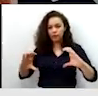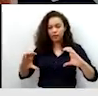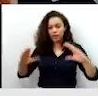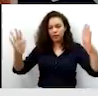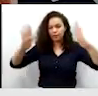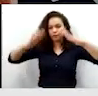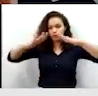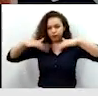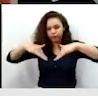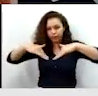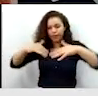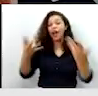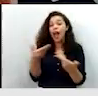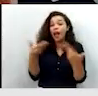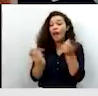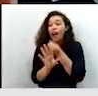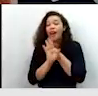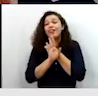pues ahora sí, evitar,